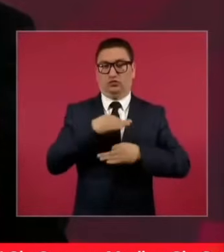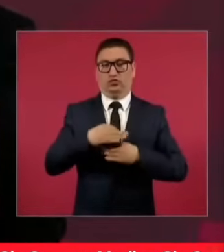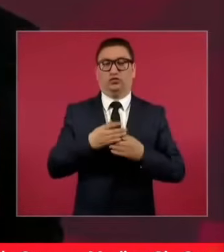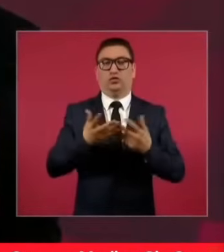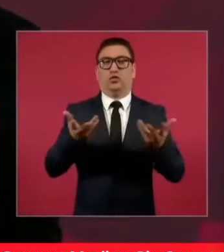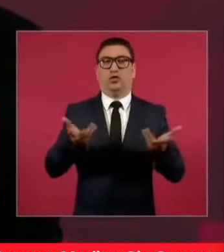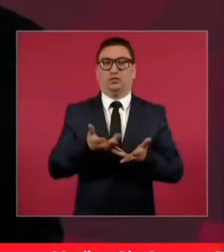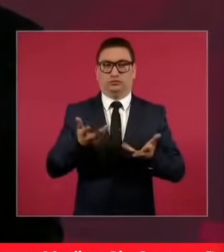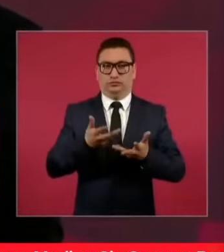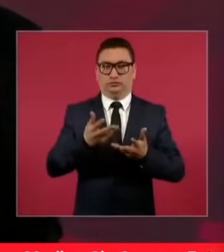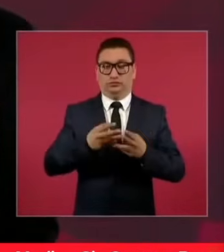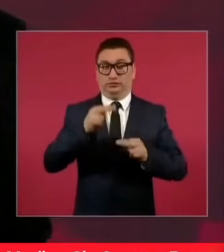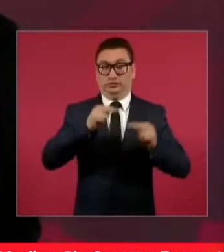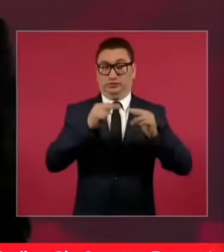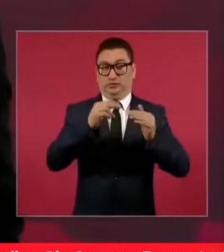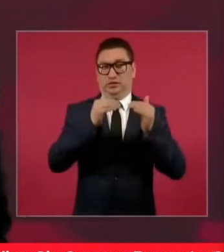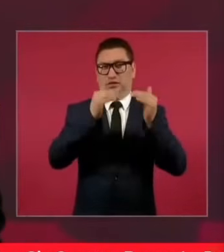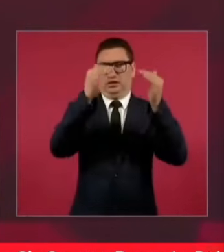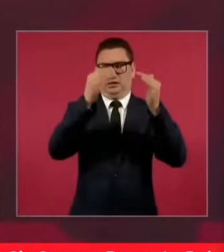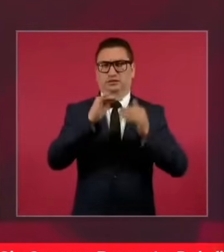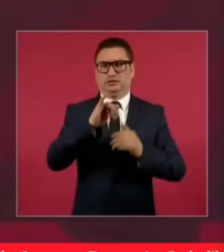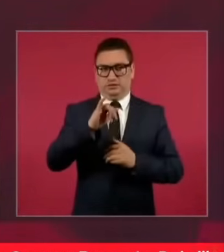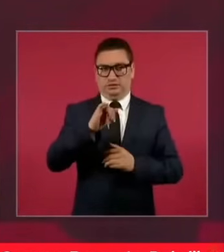pueden estar las tasas altas.